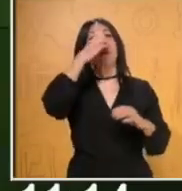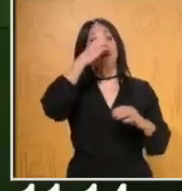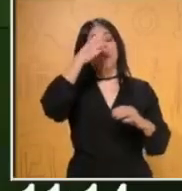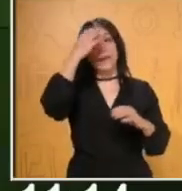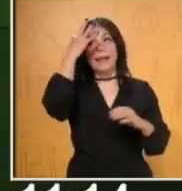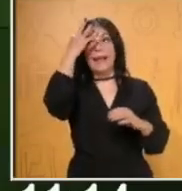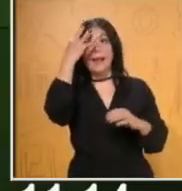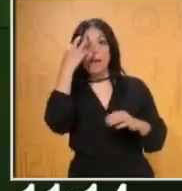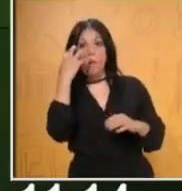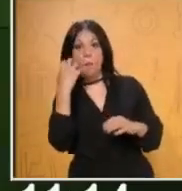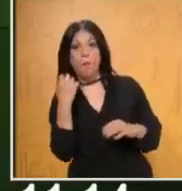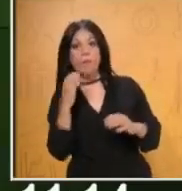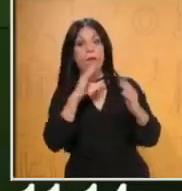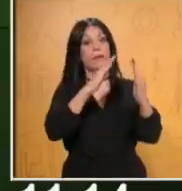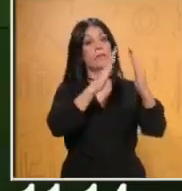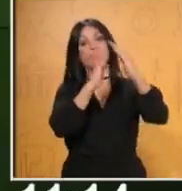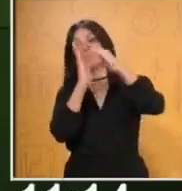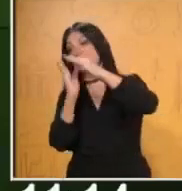cierto?